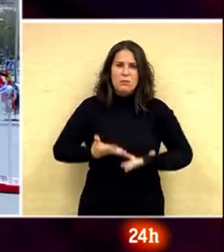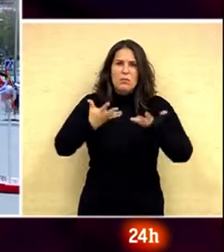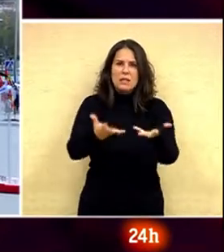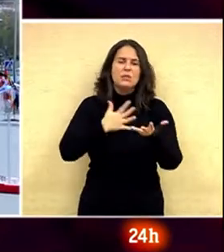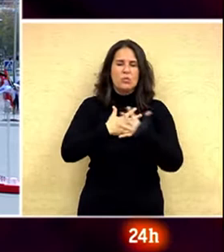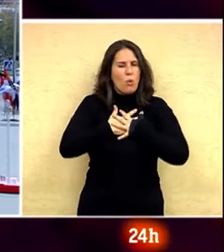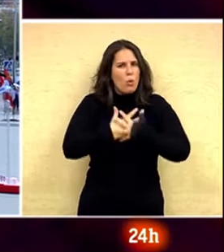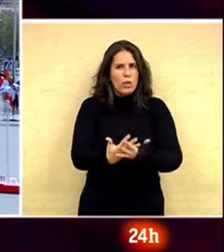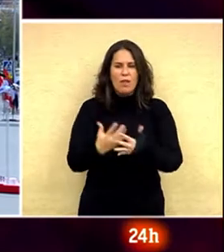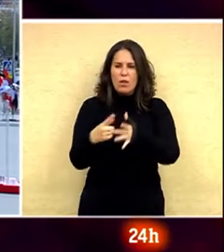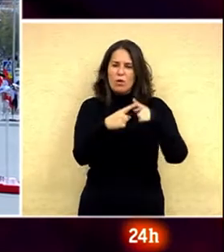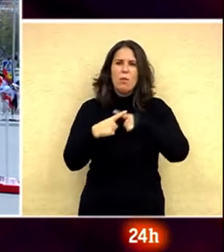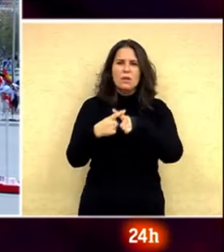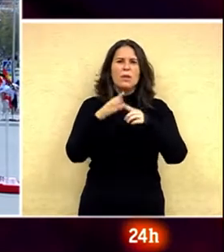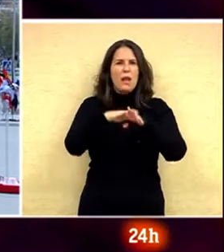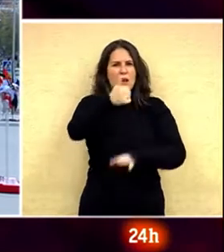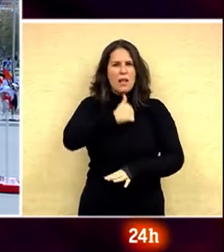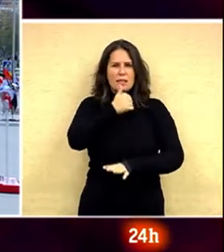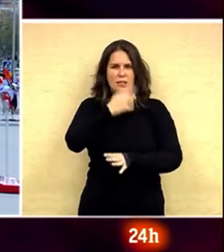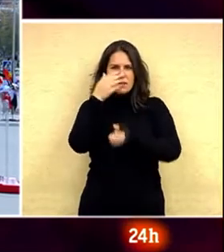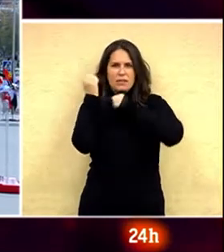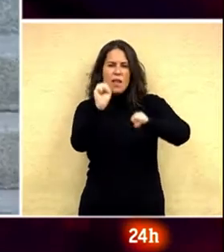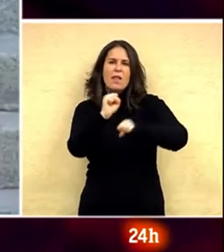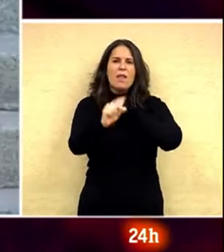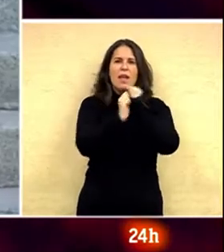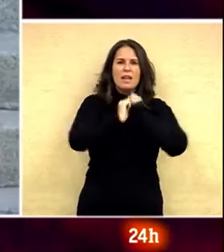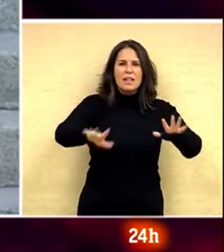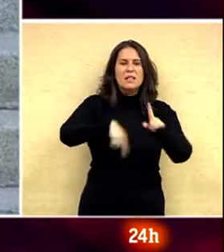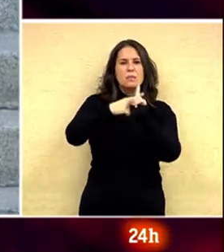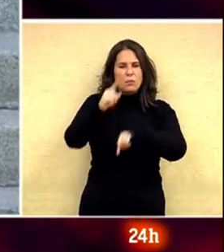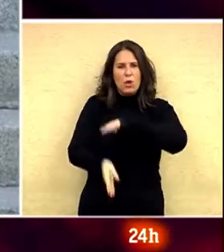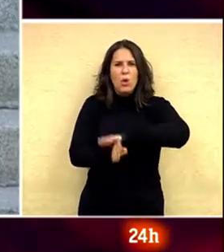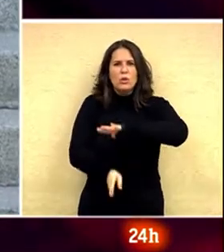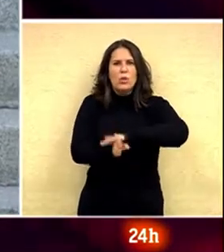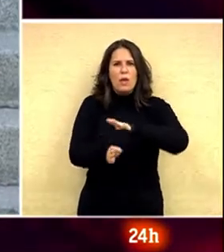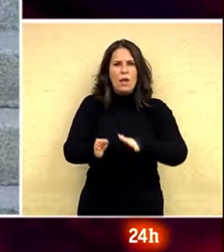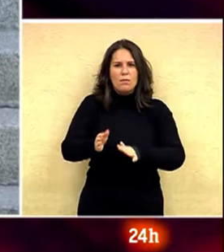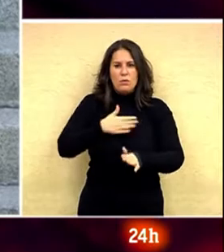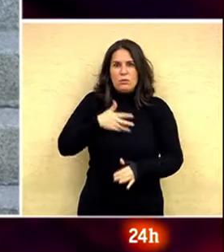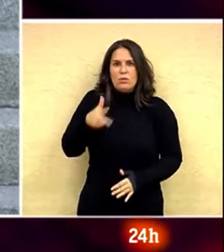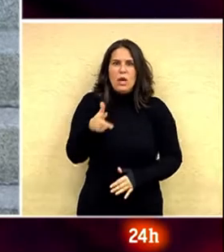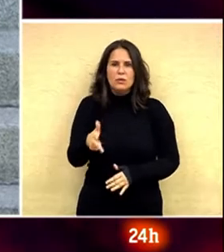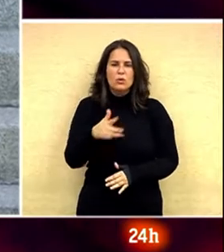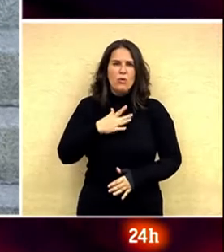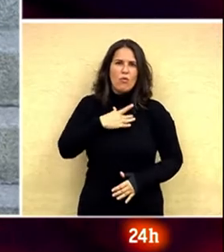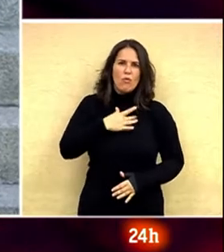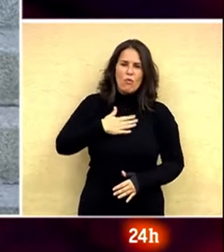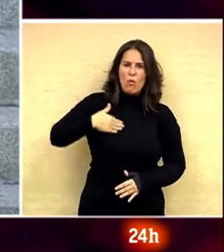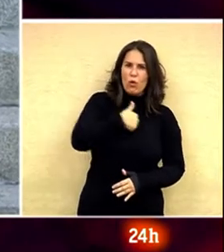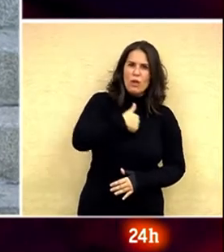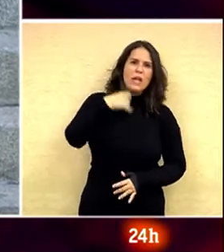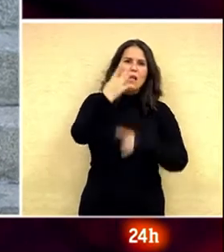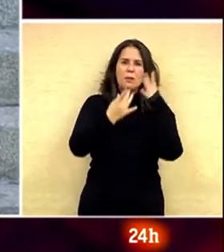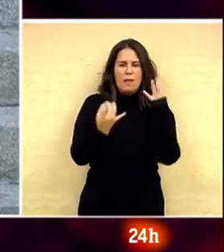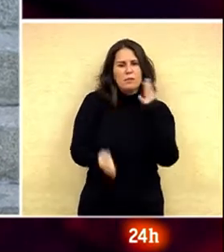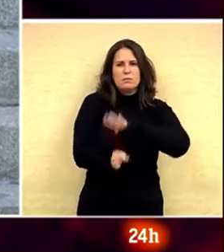voluntad compartida de resistencia frente a la crisis y de continuidad en el ejercicio de nuestros derechos, funciones